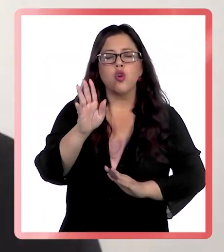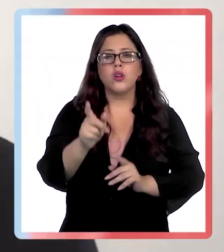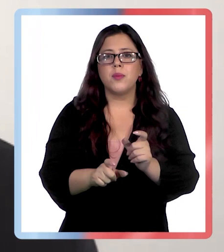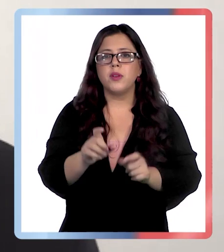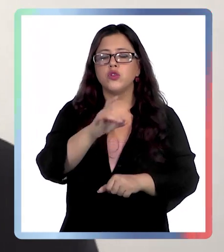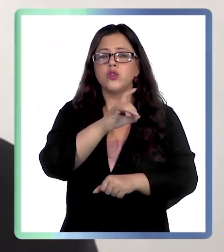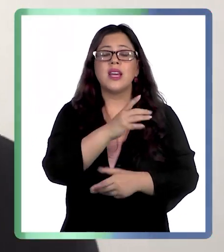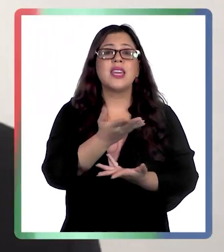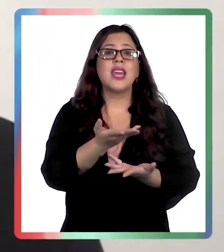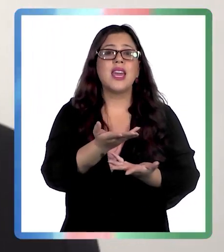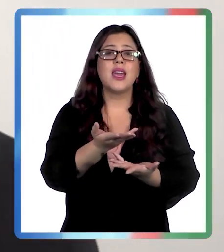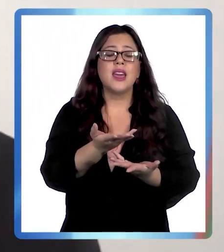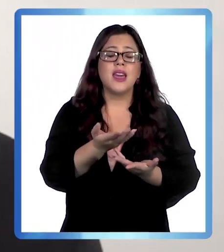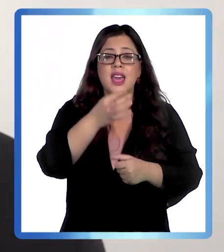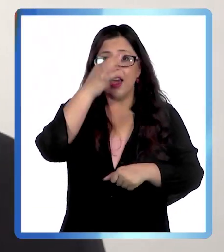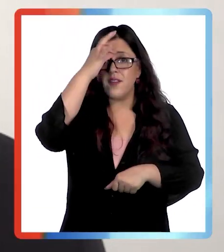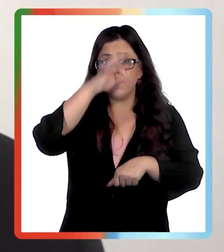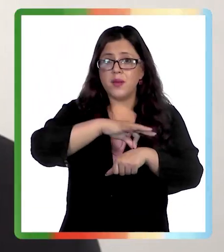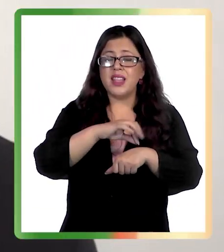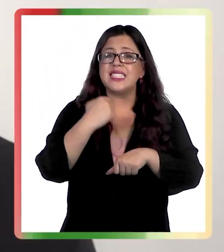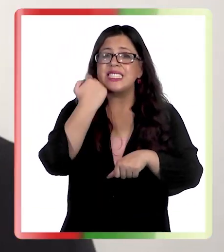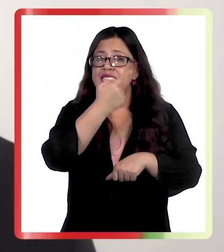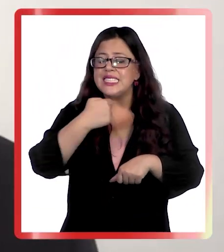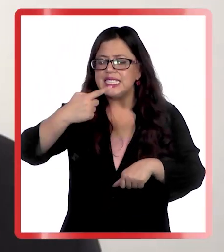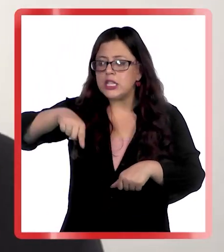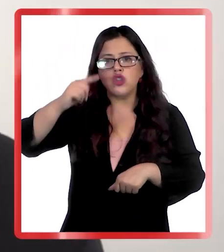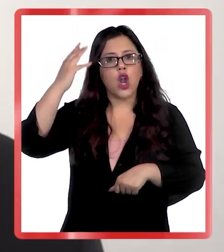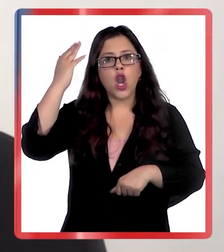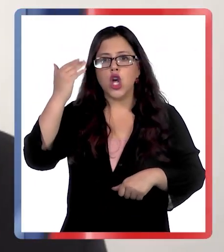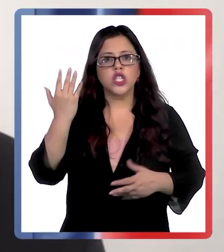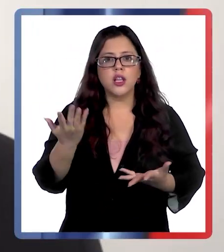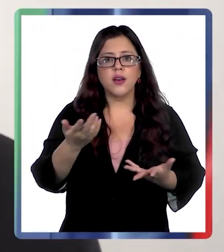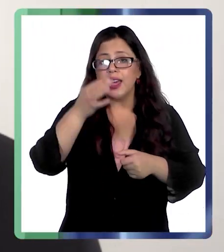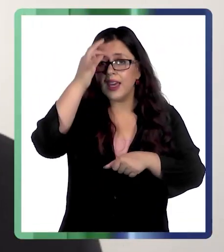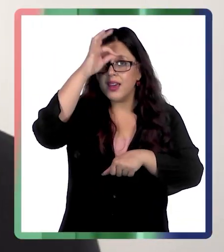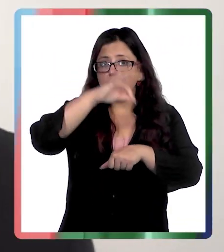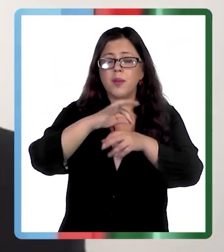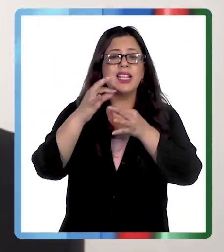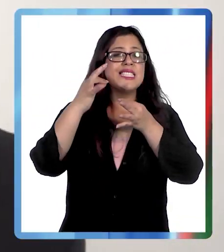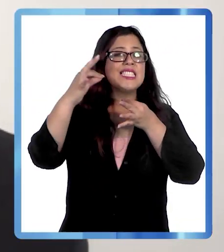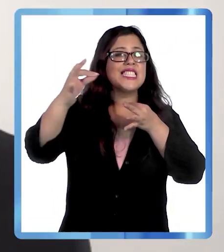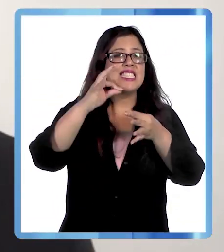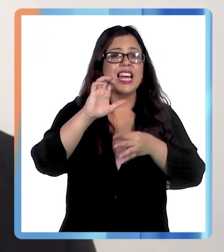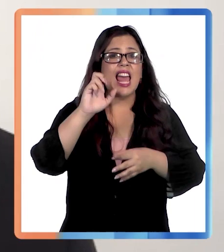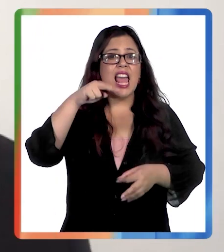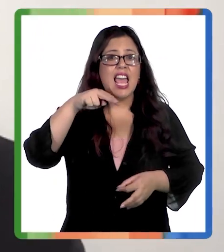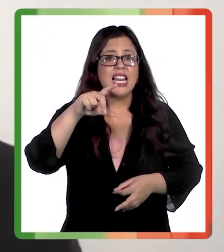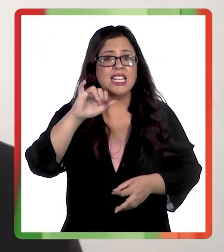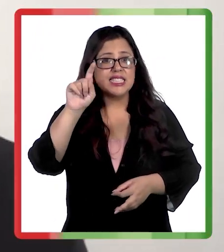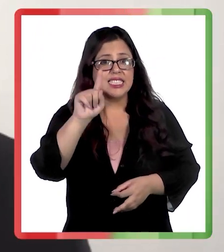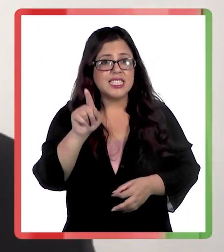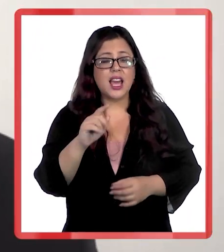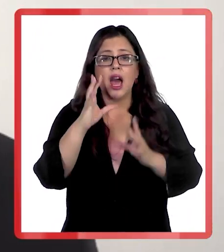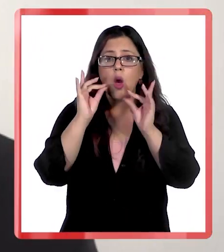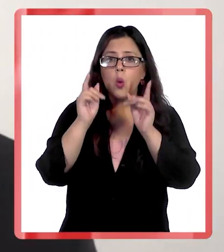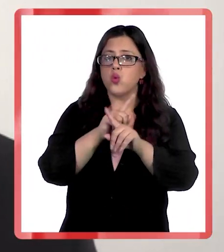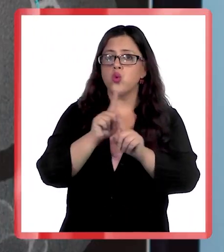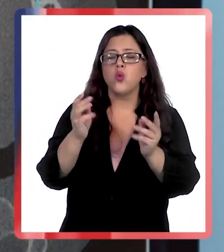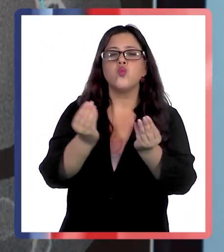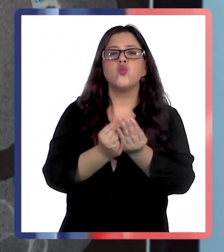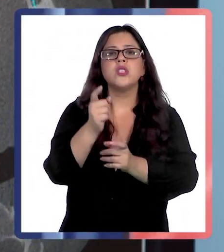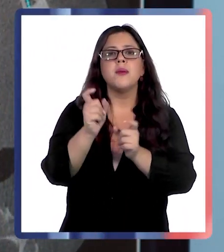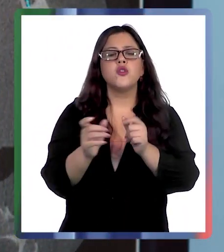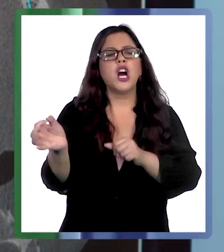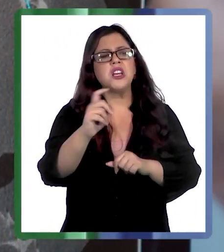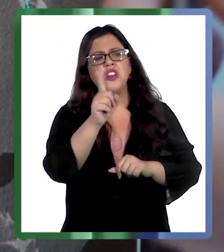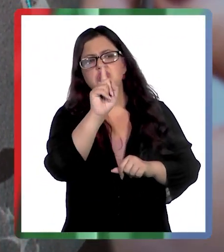pacientes que tienen caries enfermedad las enía son asintomáticas las enfermedades de las encías en general no duelen y